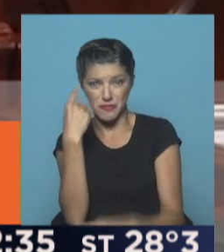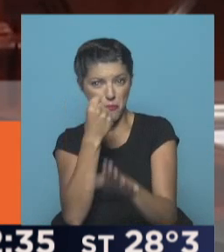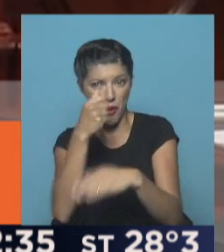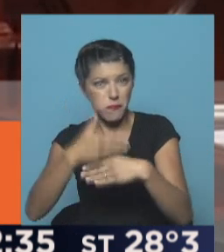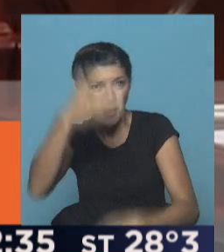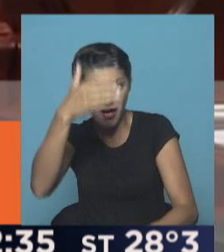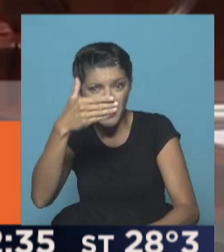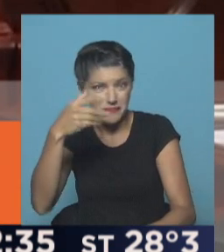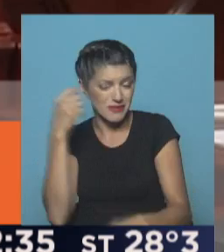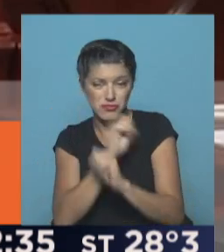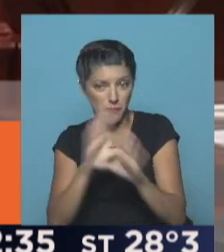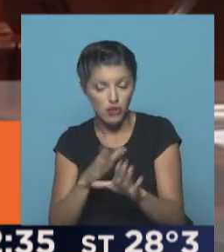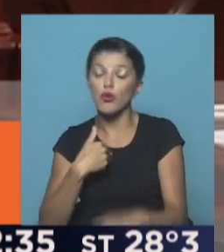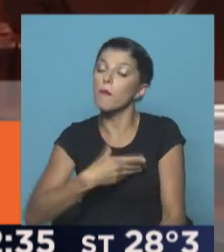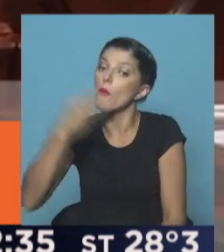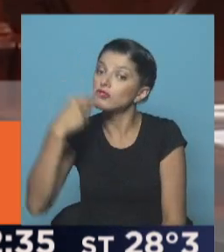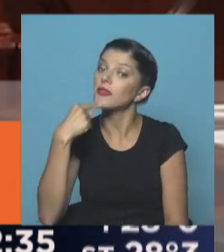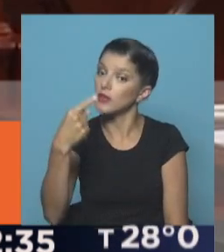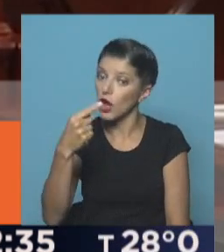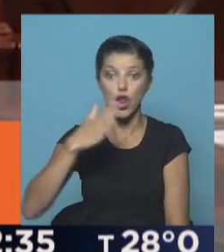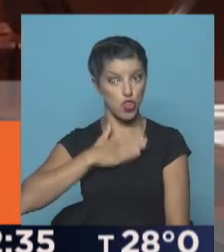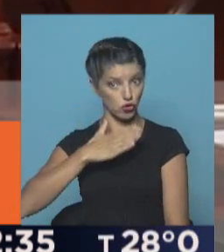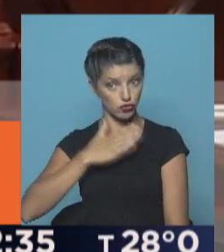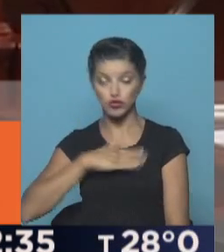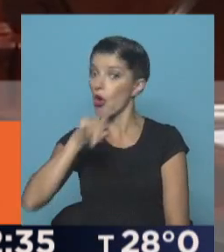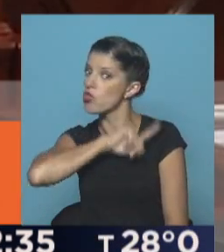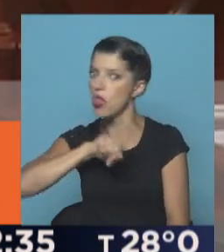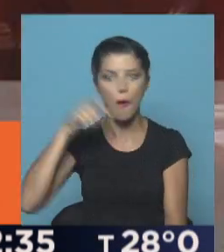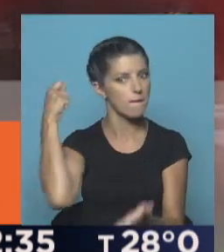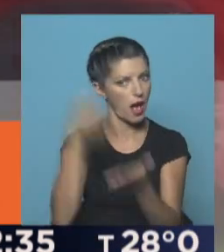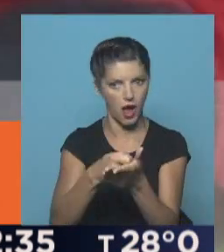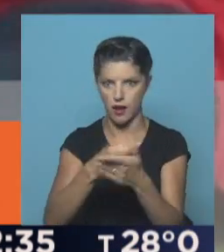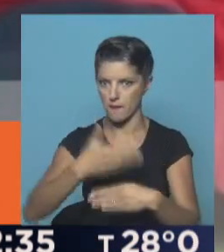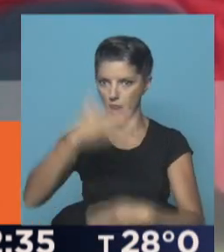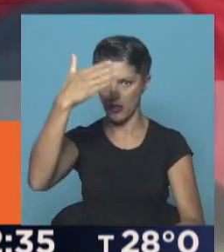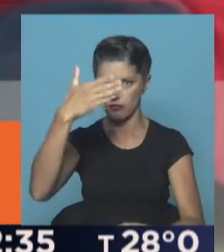dicho una y otra vez. México no pagará ningún muro.